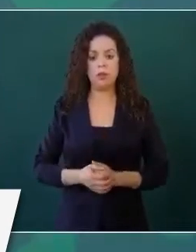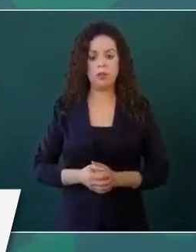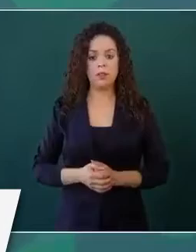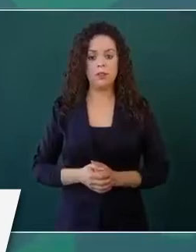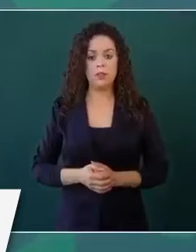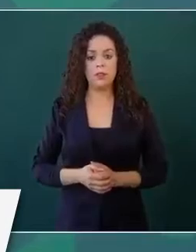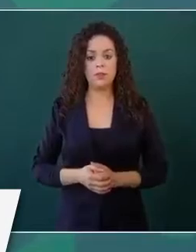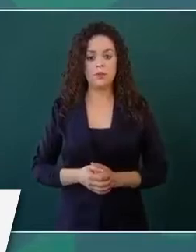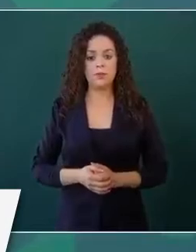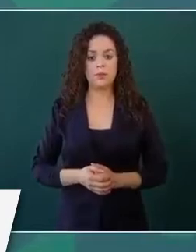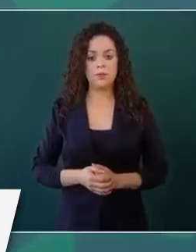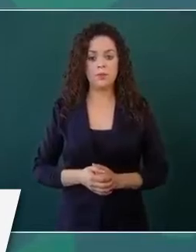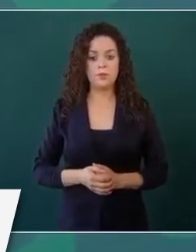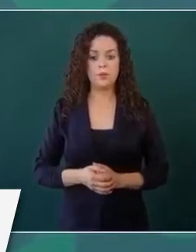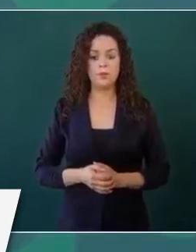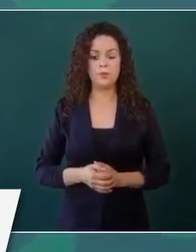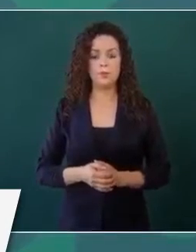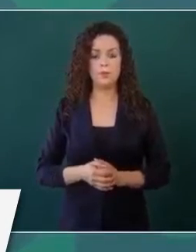se